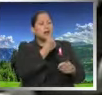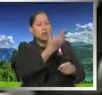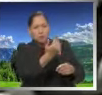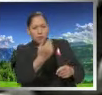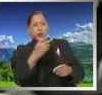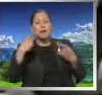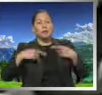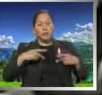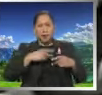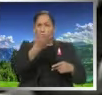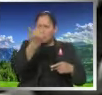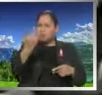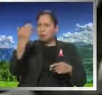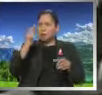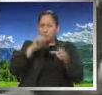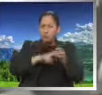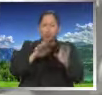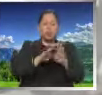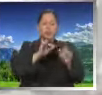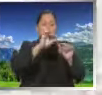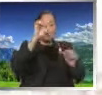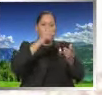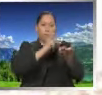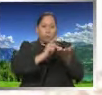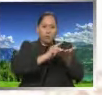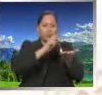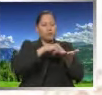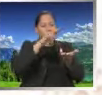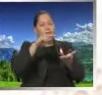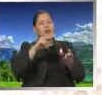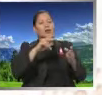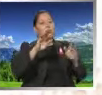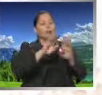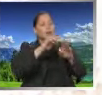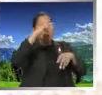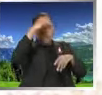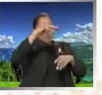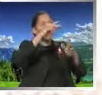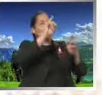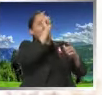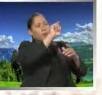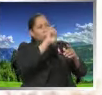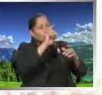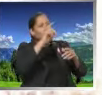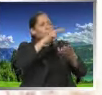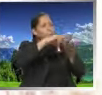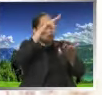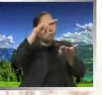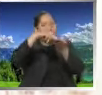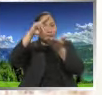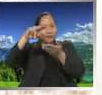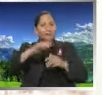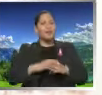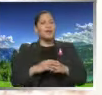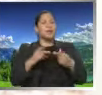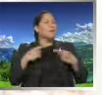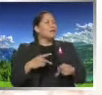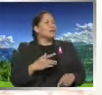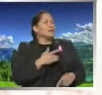a la gente a participar con esténciles, entonces pintan las bardas en México, pintan que la gente se